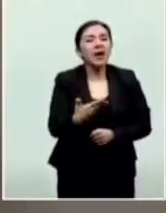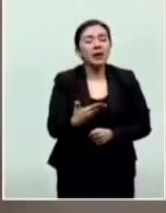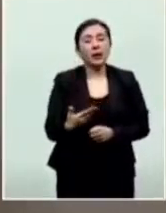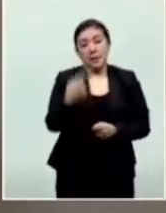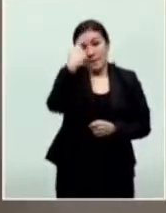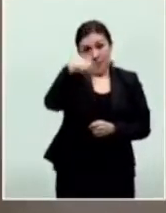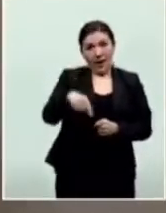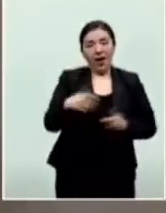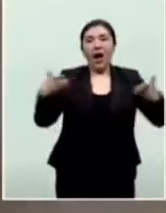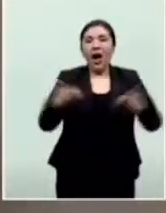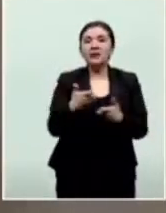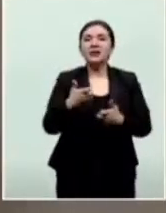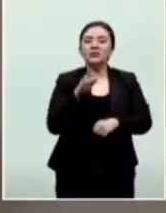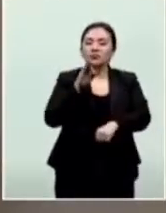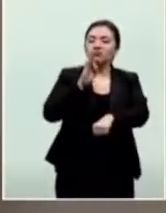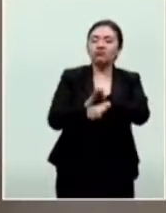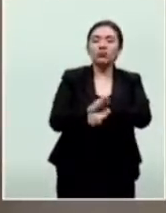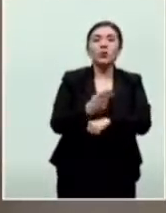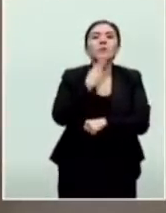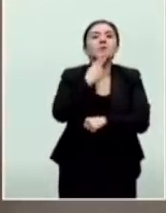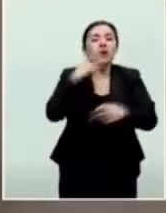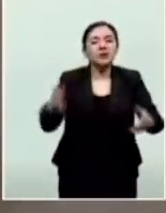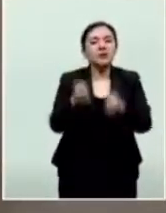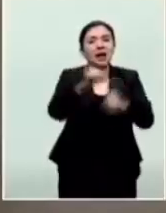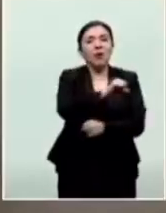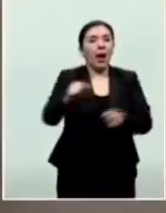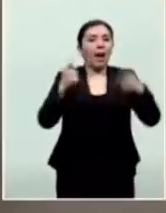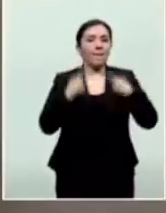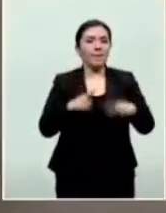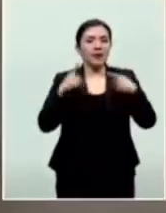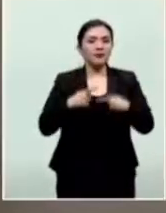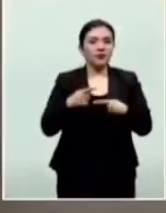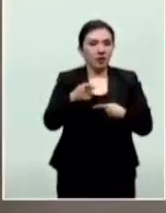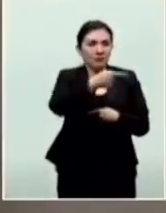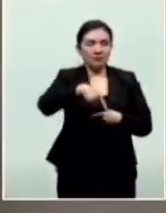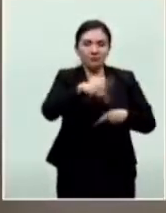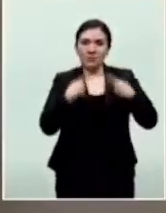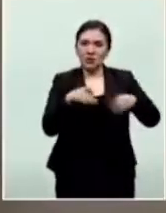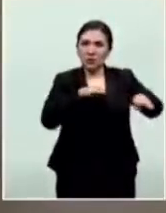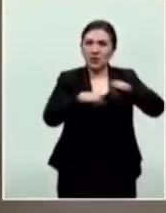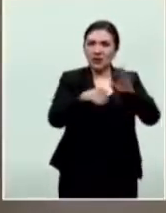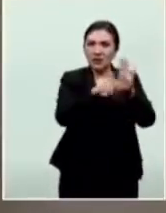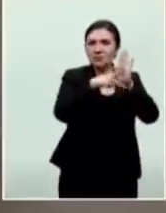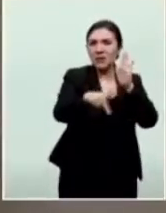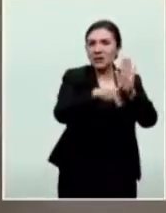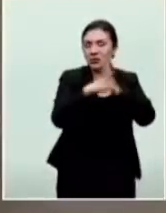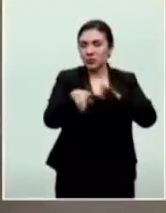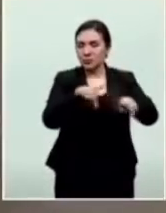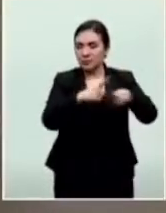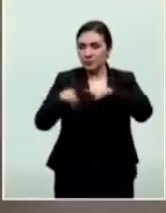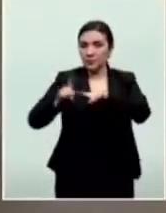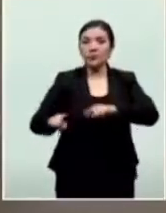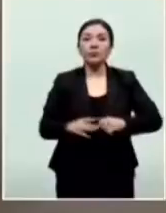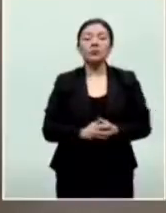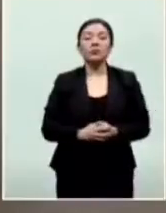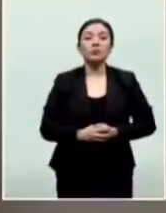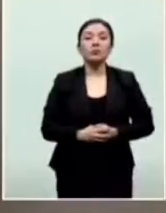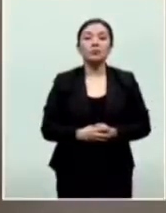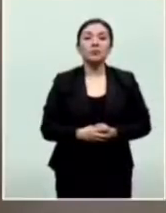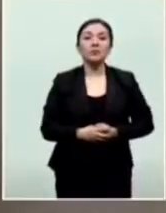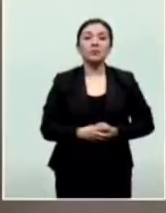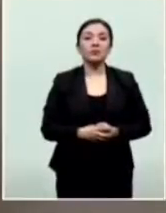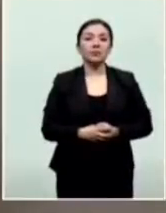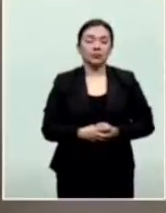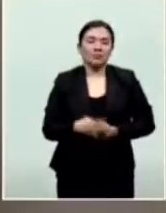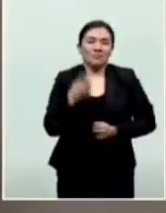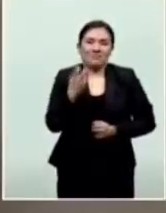precisamente para salvaguardar la integridad física de las y los periodistas. Creo